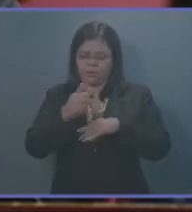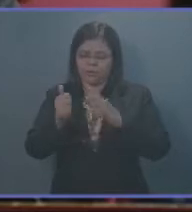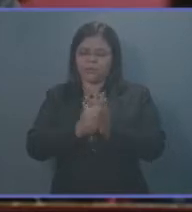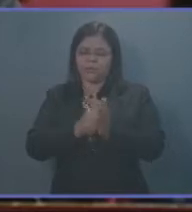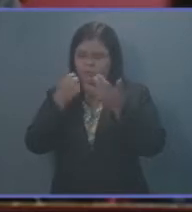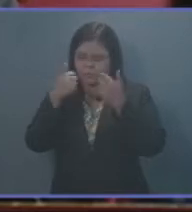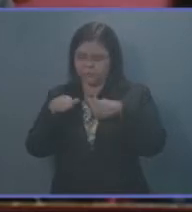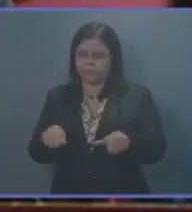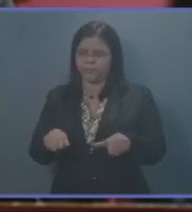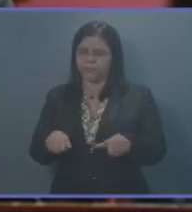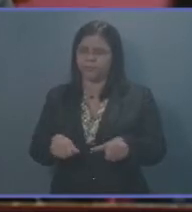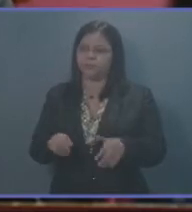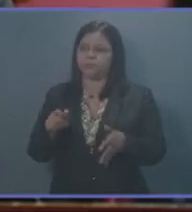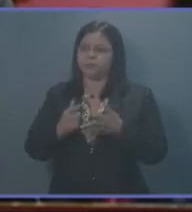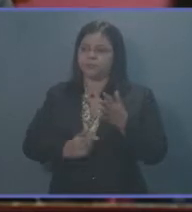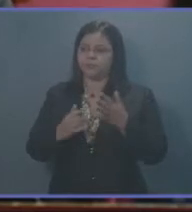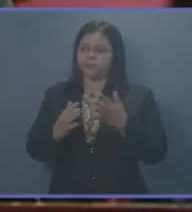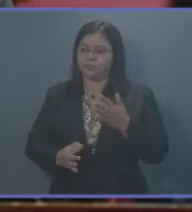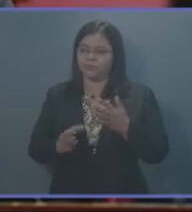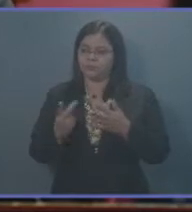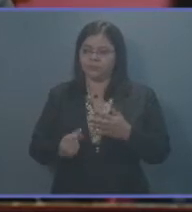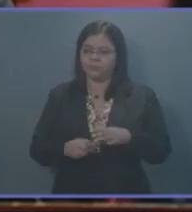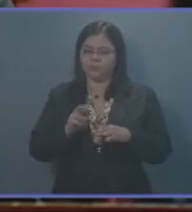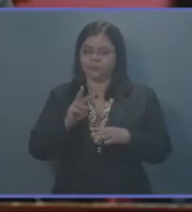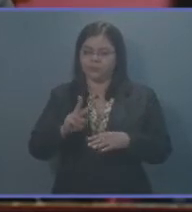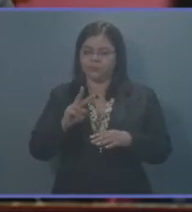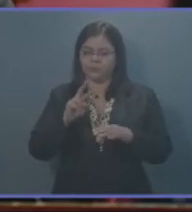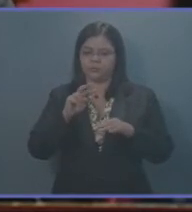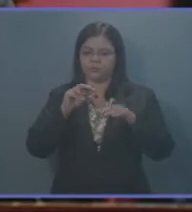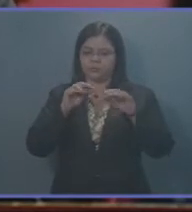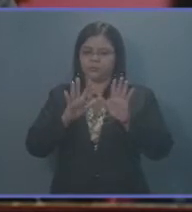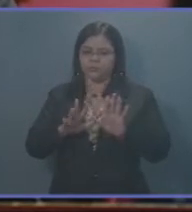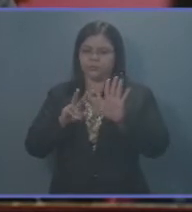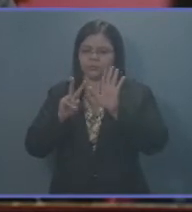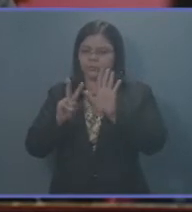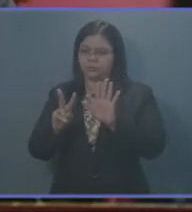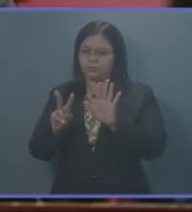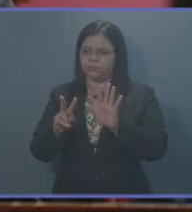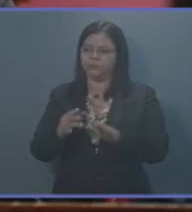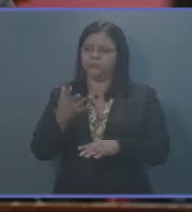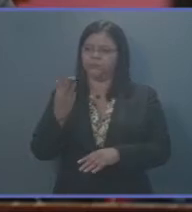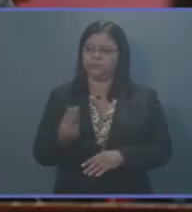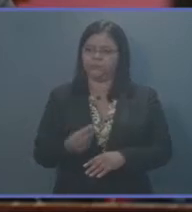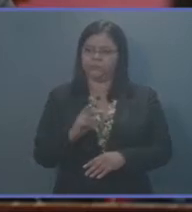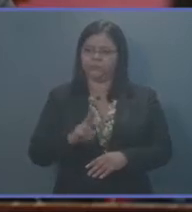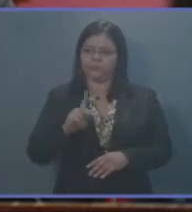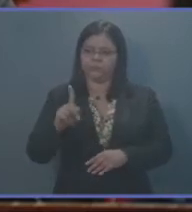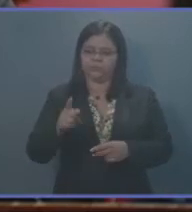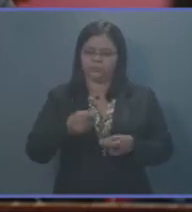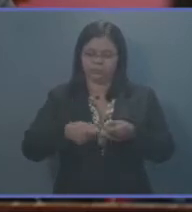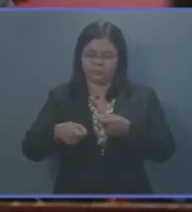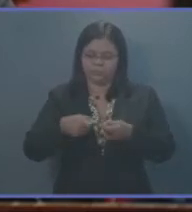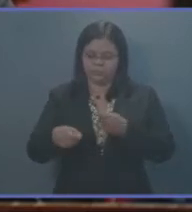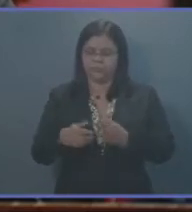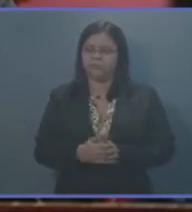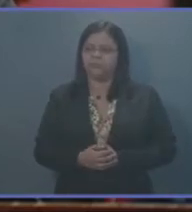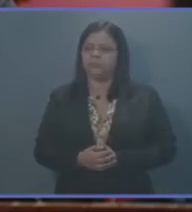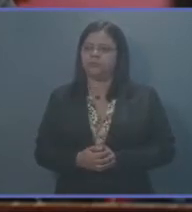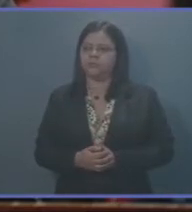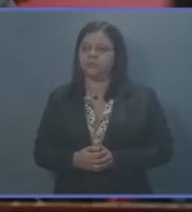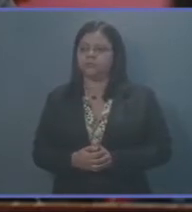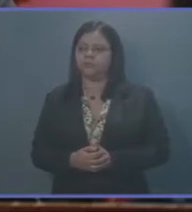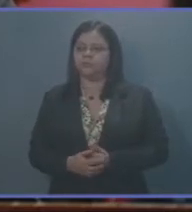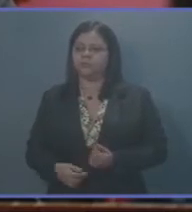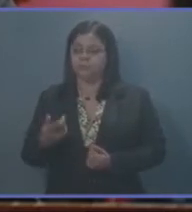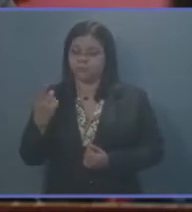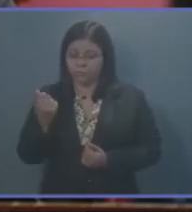Asamblea, mediante decreto legislativo número 217, de fecha 21 de diciembre de 2018.